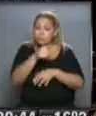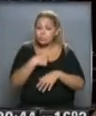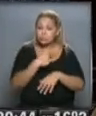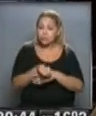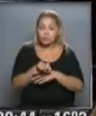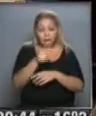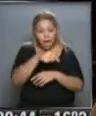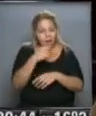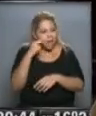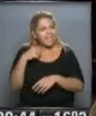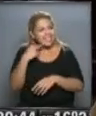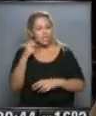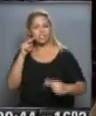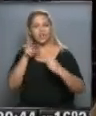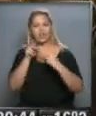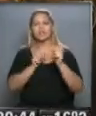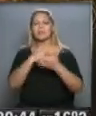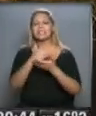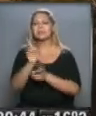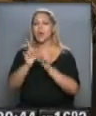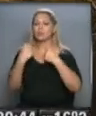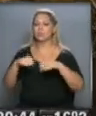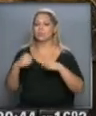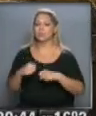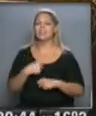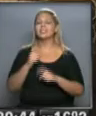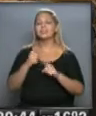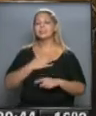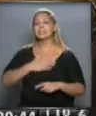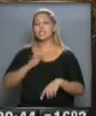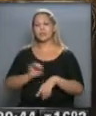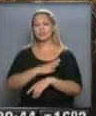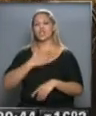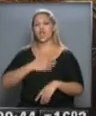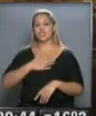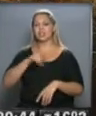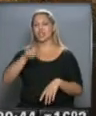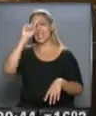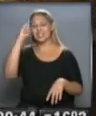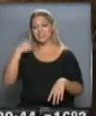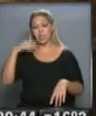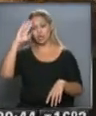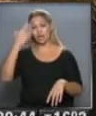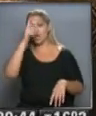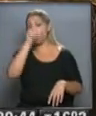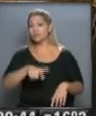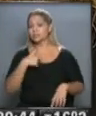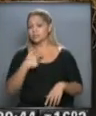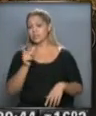ahora nos conocemos, participamos juntos en algunas actividades. Bueno, muy emocionada y muy contenta de que el Estado reconozca lo que pasó.